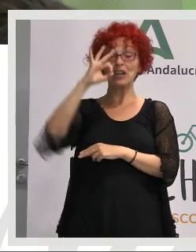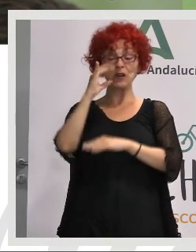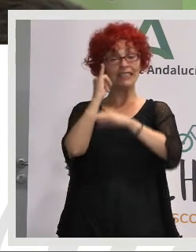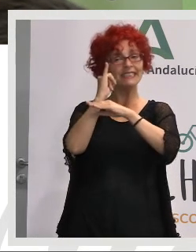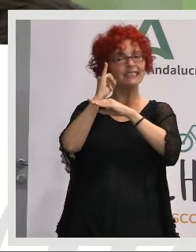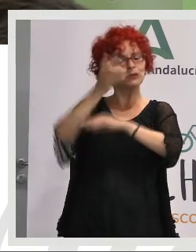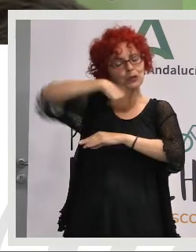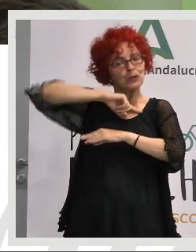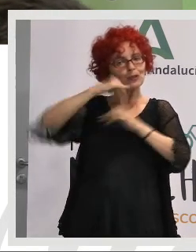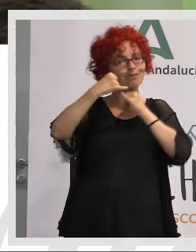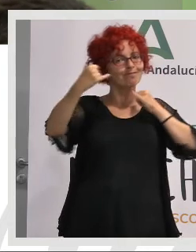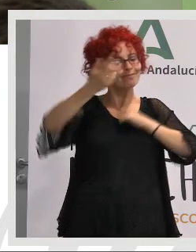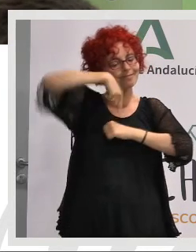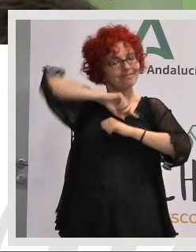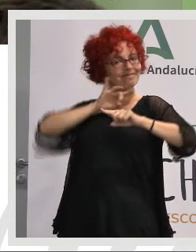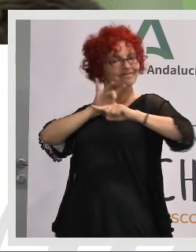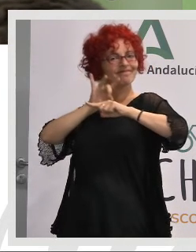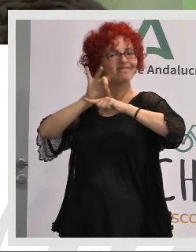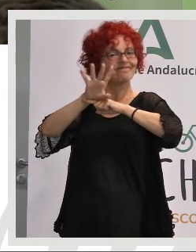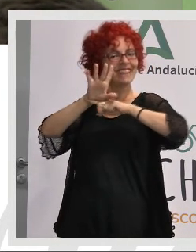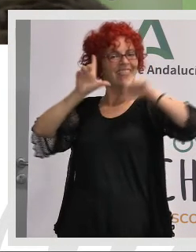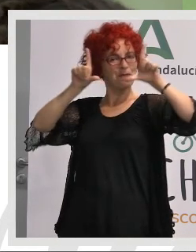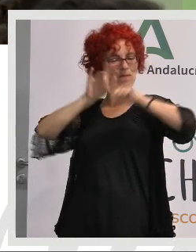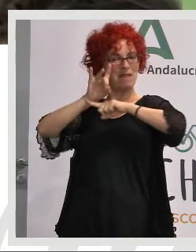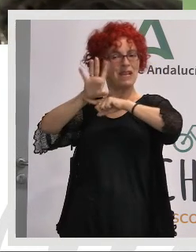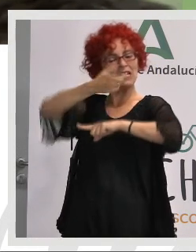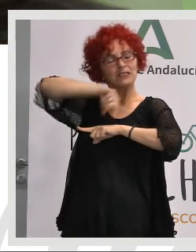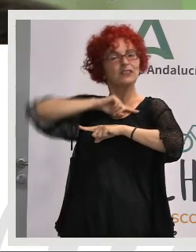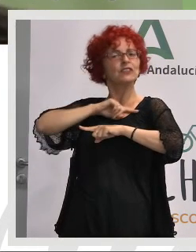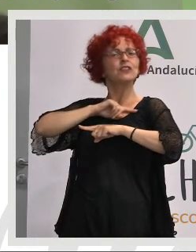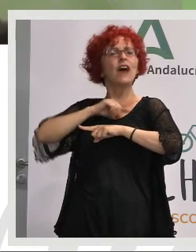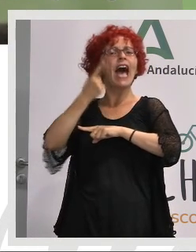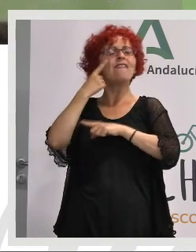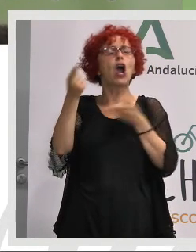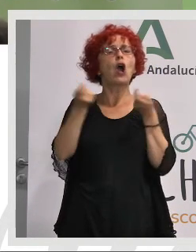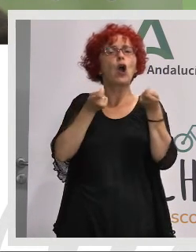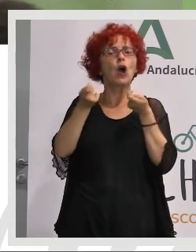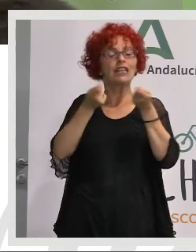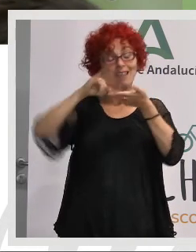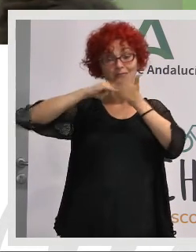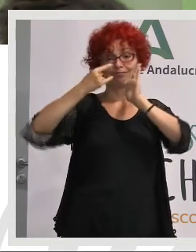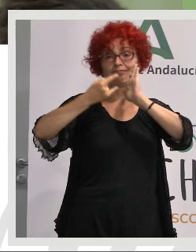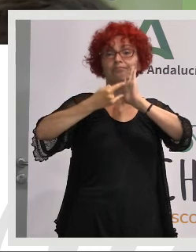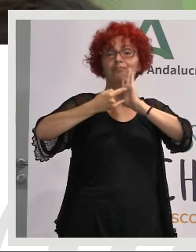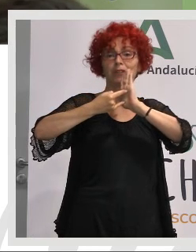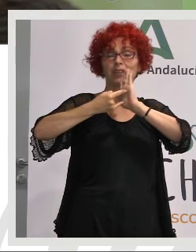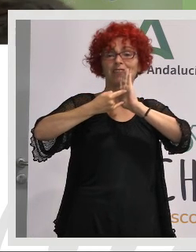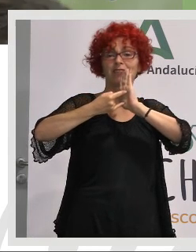también el diploma y vamos a conectar con el coordinador del proyecto, don Antonio Guevara de la Torre.